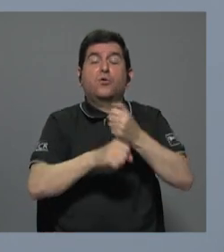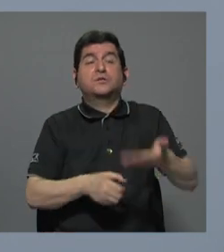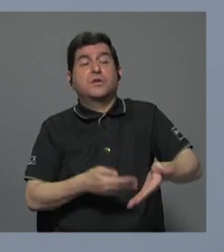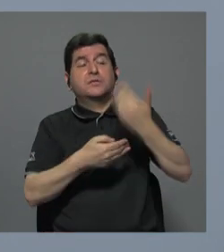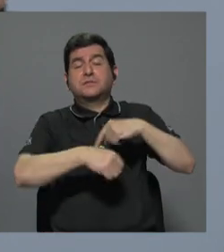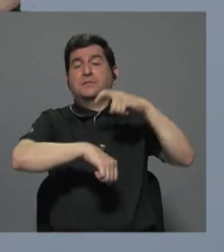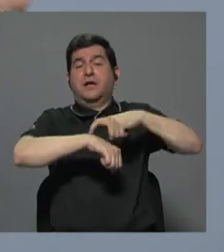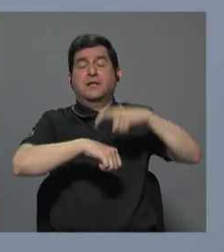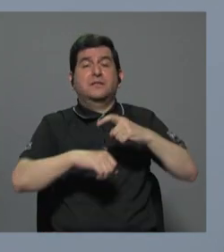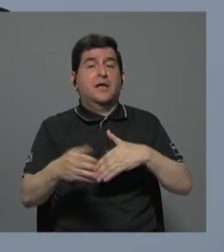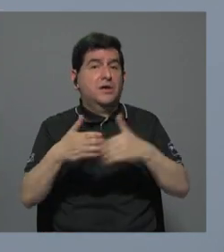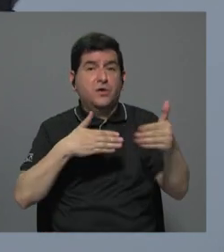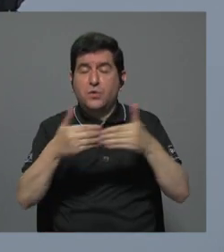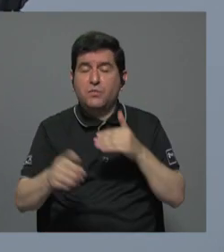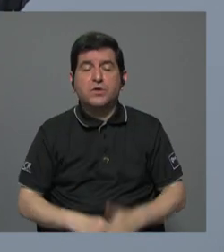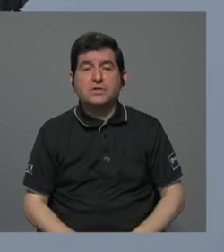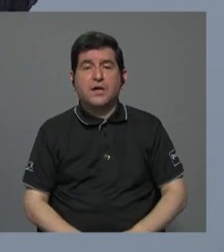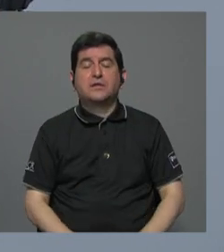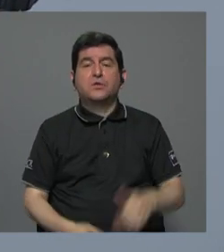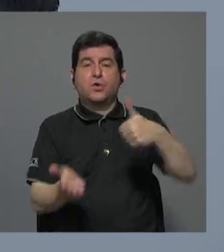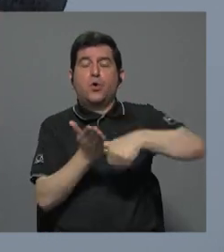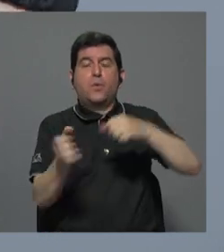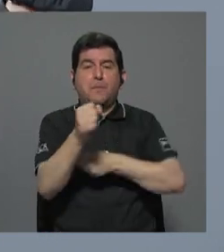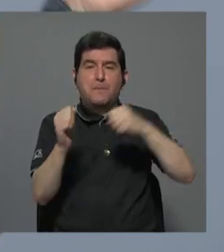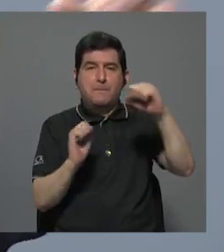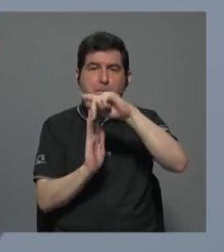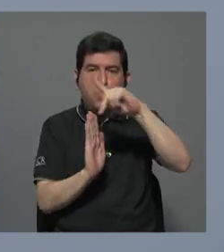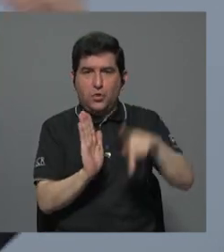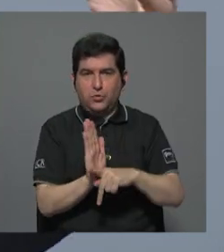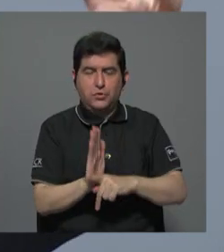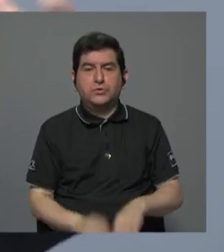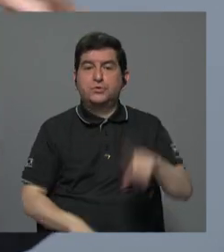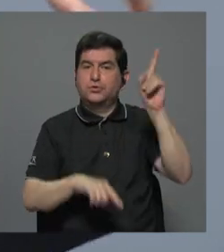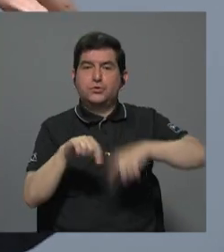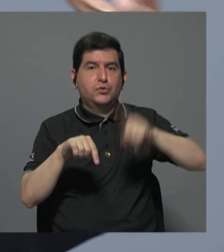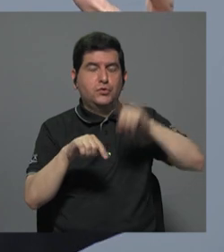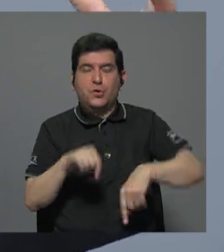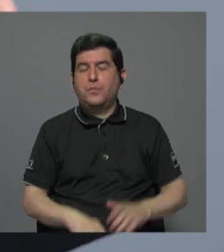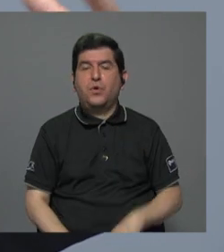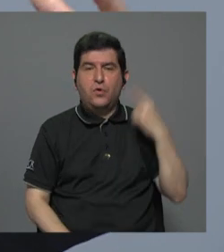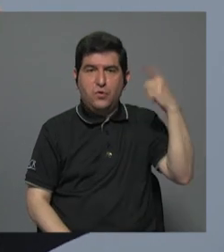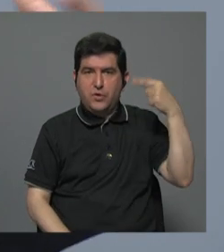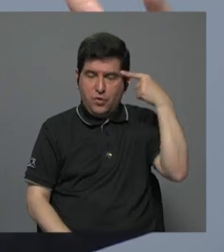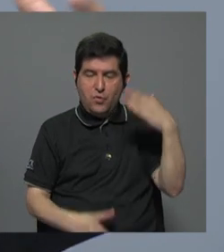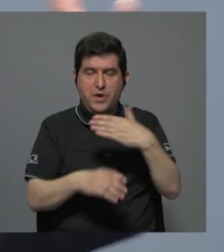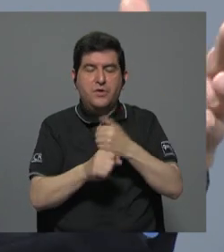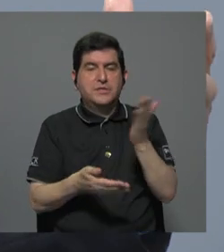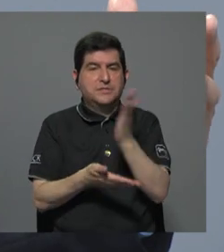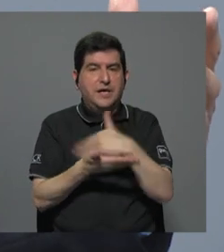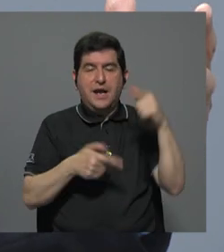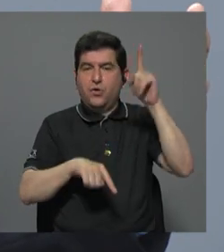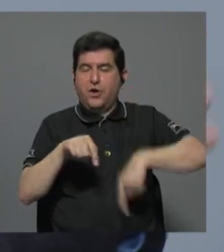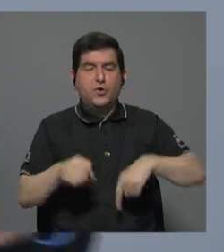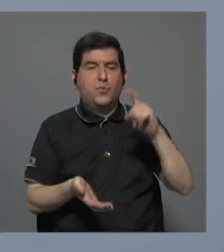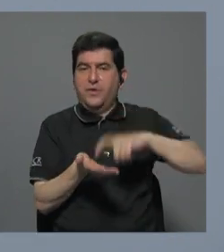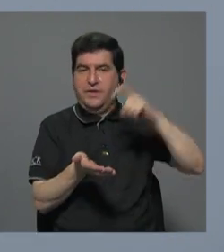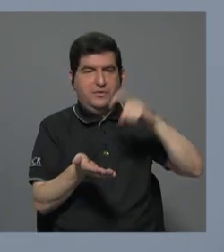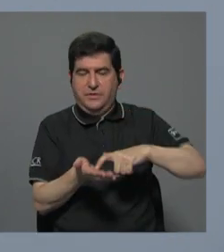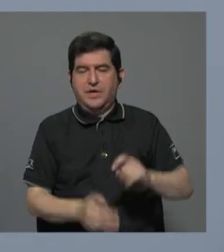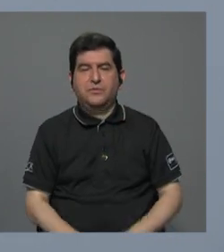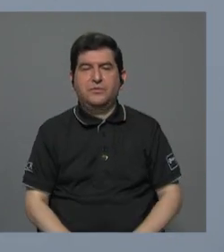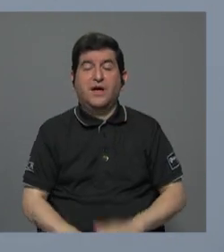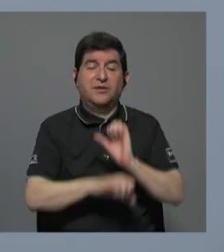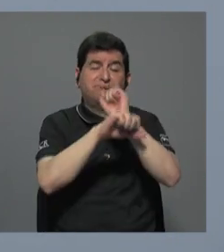mucho tiempo a pesar de los votos de la sala constitucional donde decía y no podemos sujetar al gobierno hacer algo que no puede hacer sin endeudamiento nos